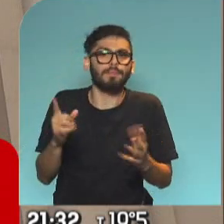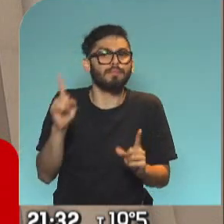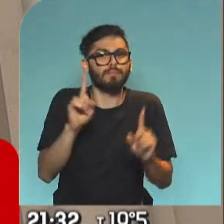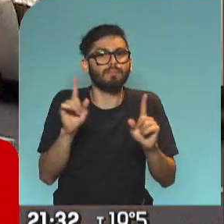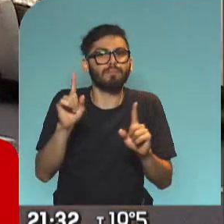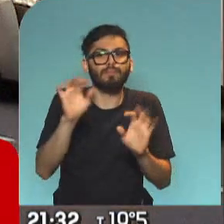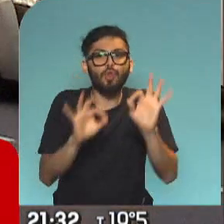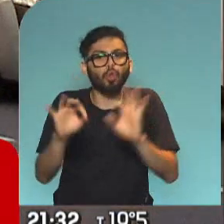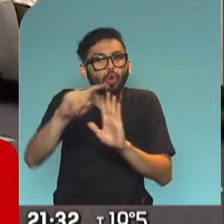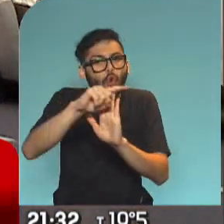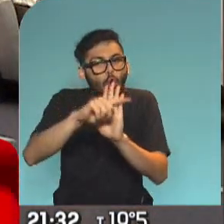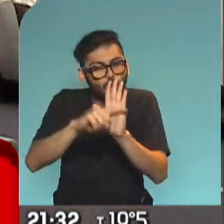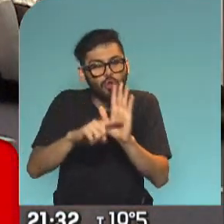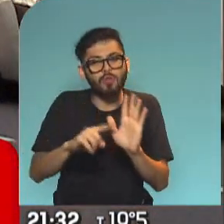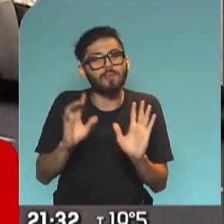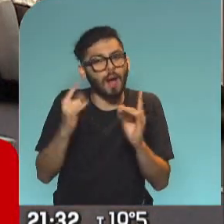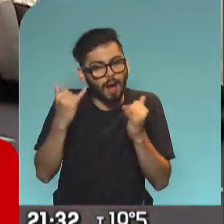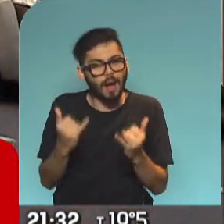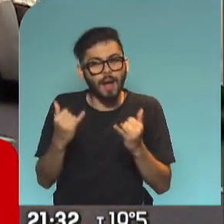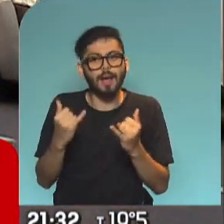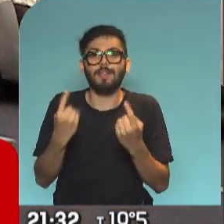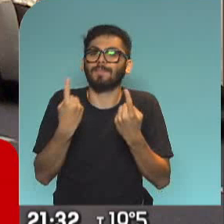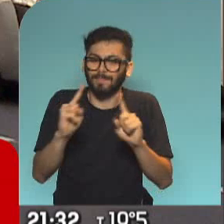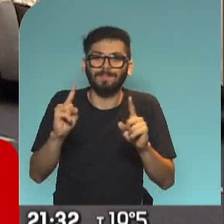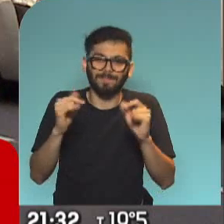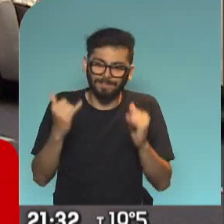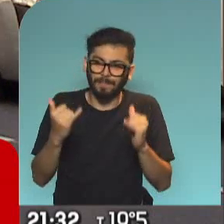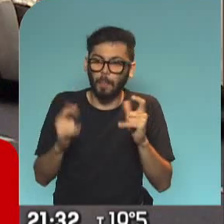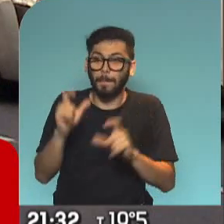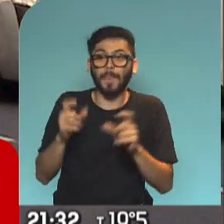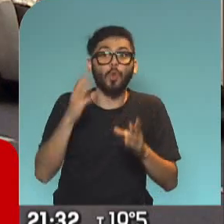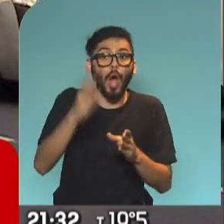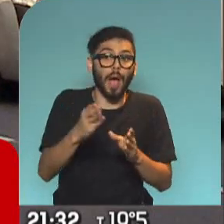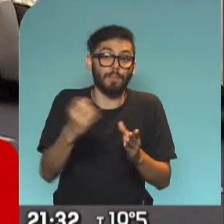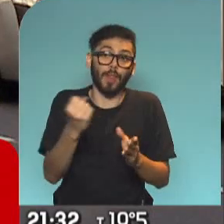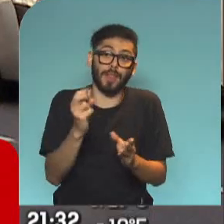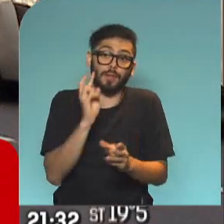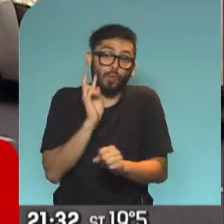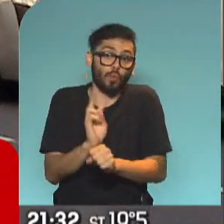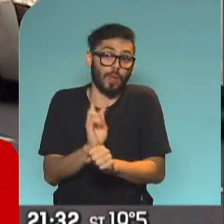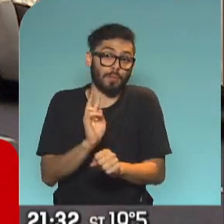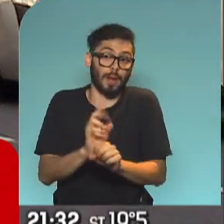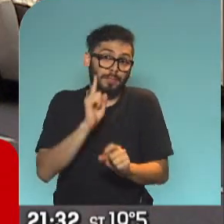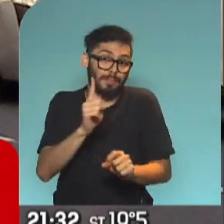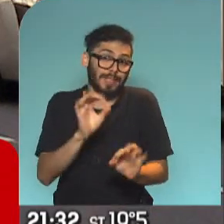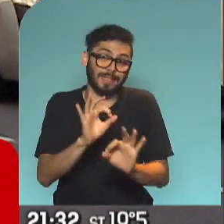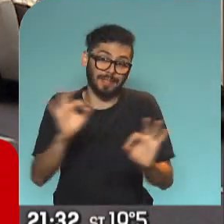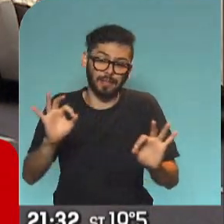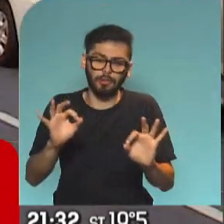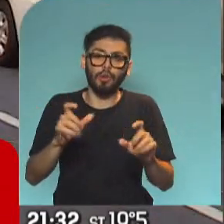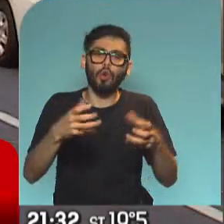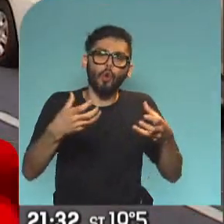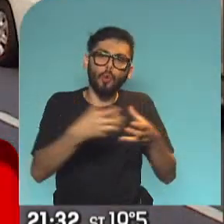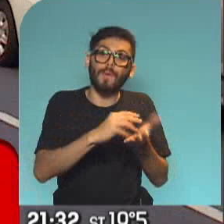con particularidades para que la gente pueda acercarse y que lo haga sin peligro. Funcionarios del Gobierno Nacional, junto a